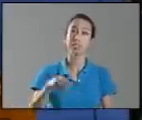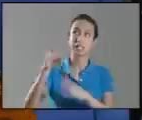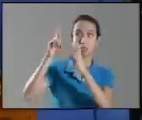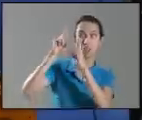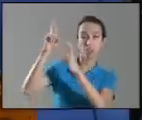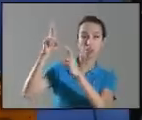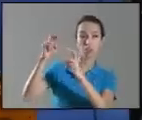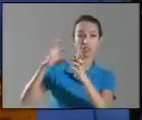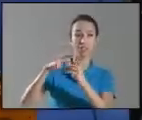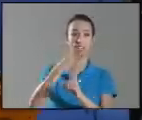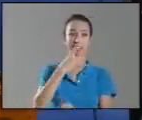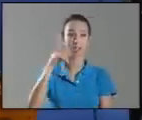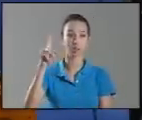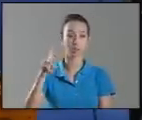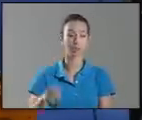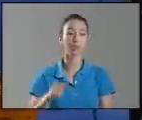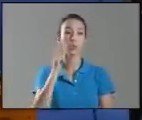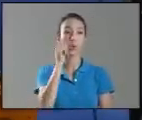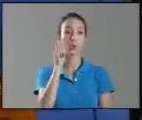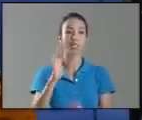el pueblo hombres hábiles,